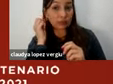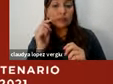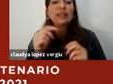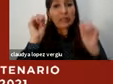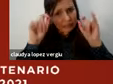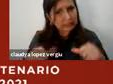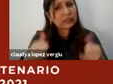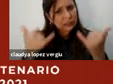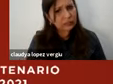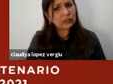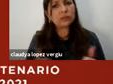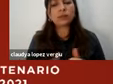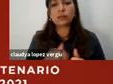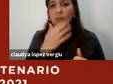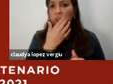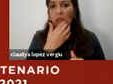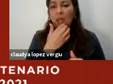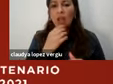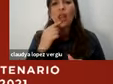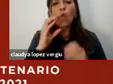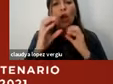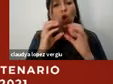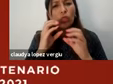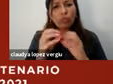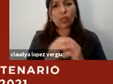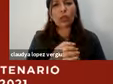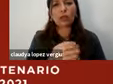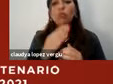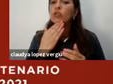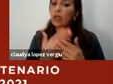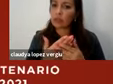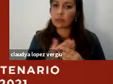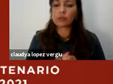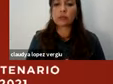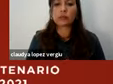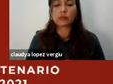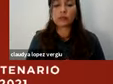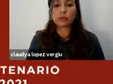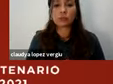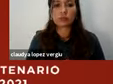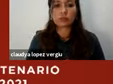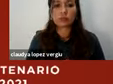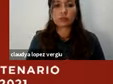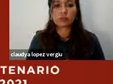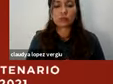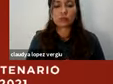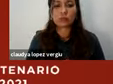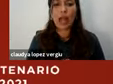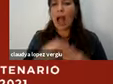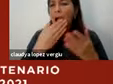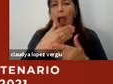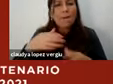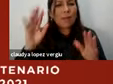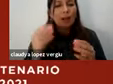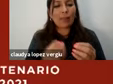Sí, bueno, quería comentar una parte, gracias a esa pregunta. Bueno, aparte de eso, de las plantas,